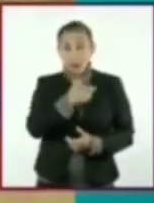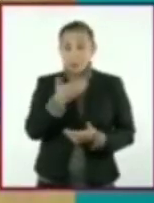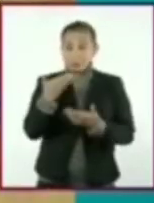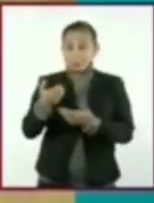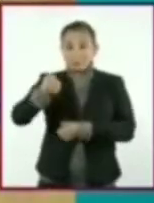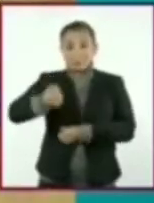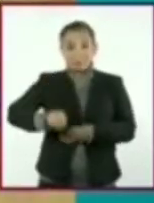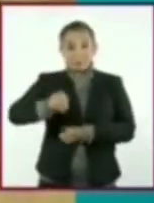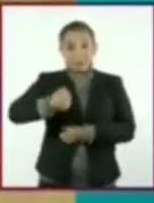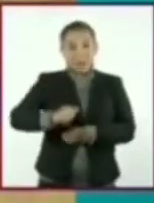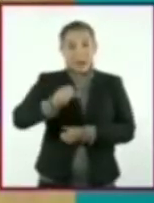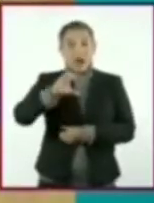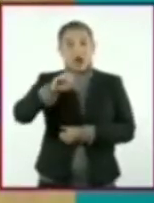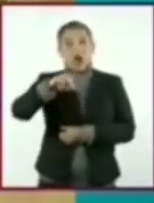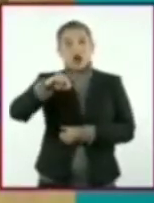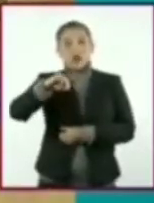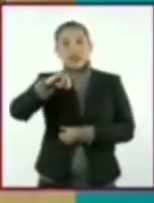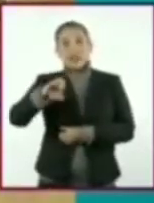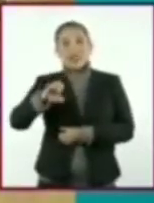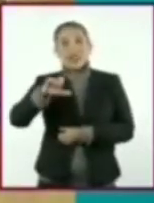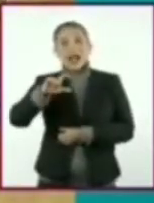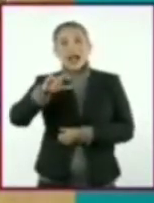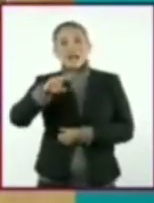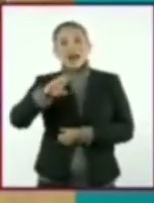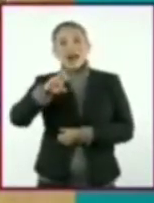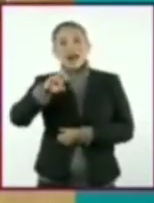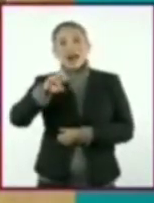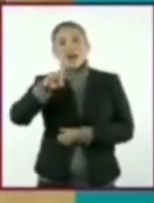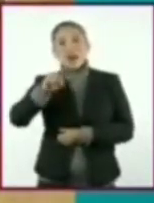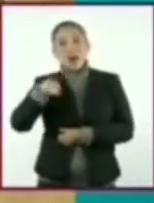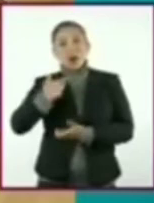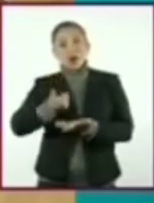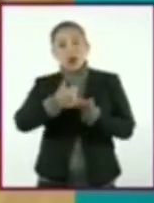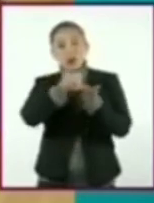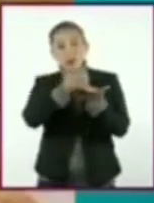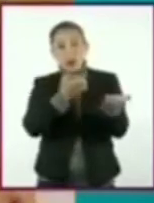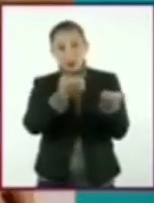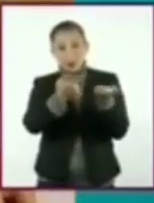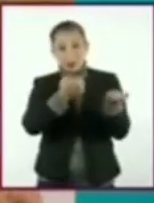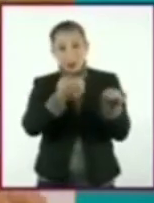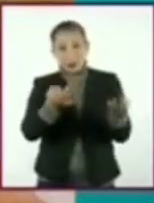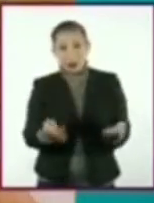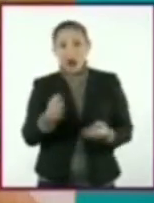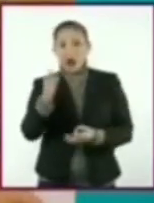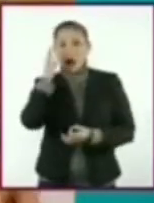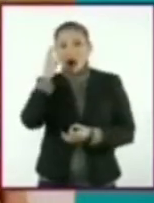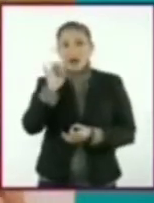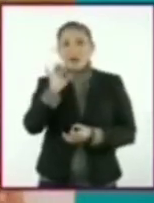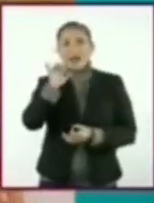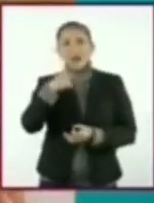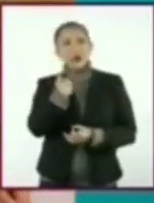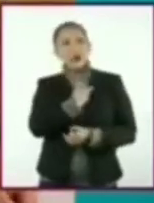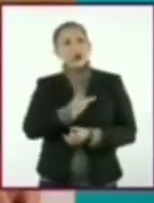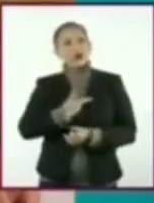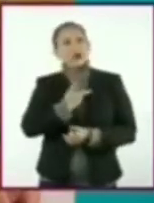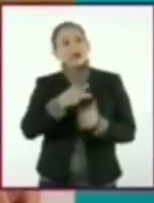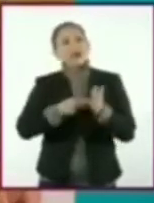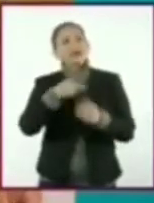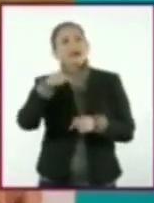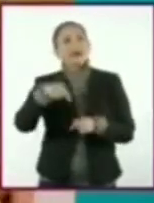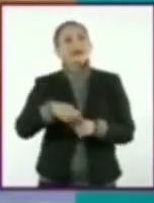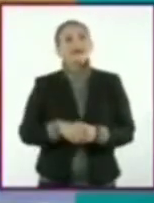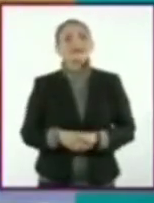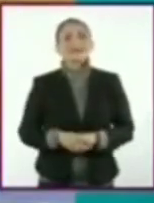de saludar a Connie Alvarado, quien nos ayuda con los ejercicios de yoga. Hola, Fede. Amigos, es un gusto estar nuevamente